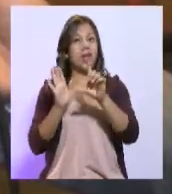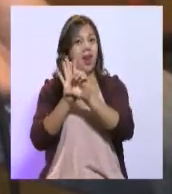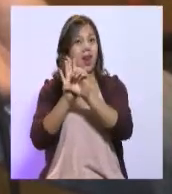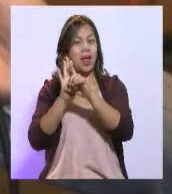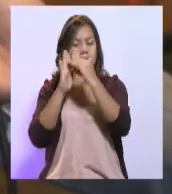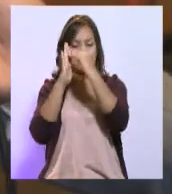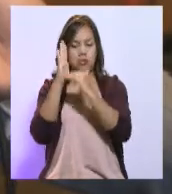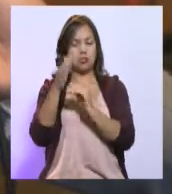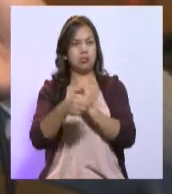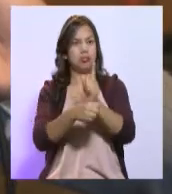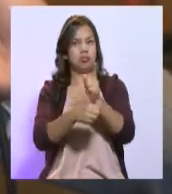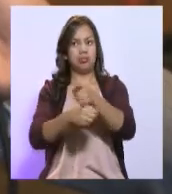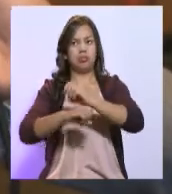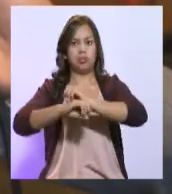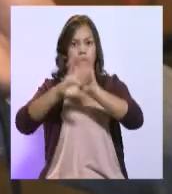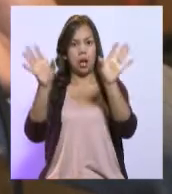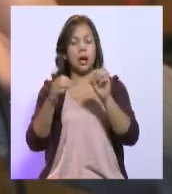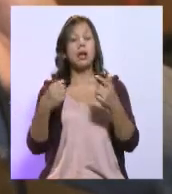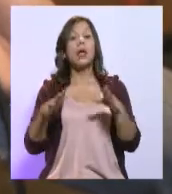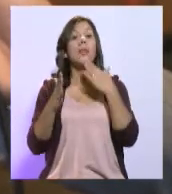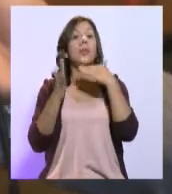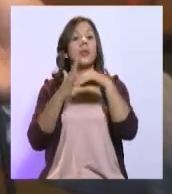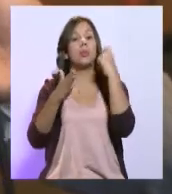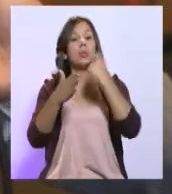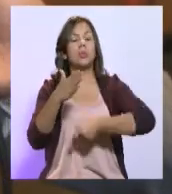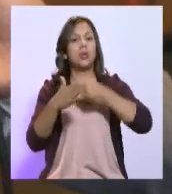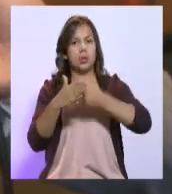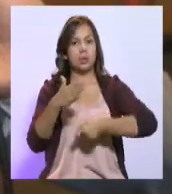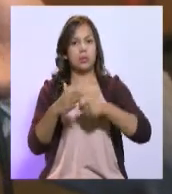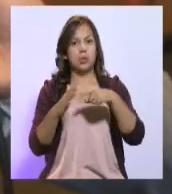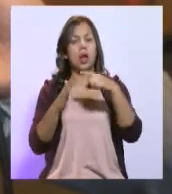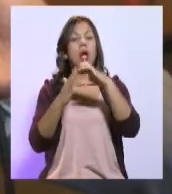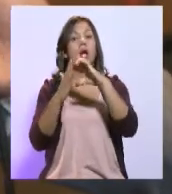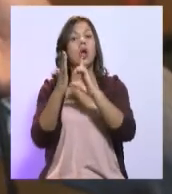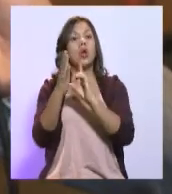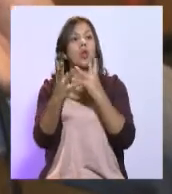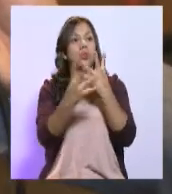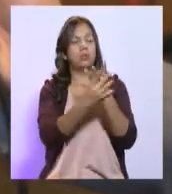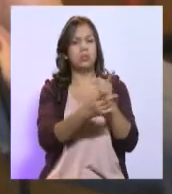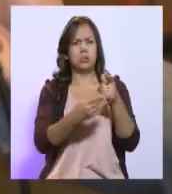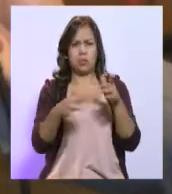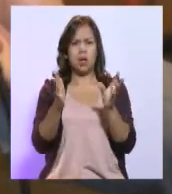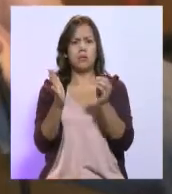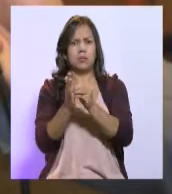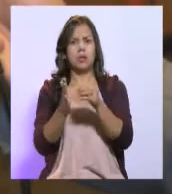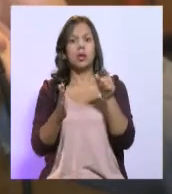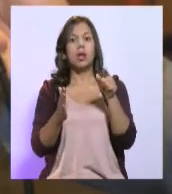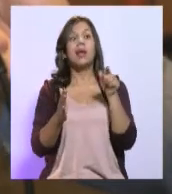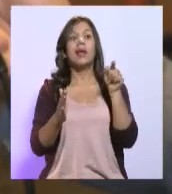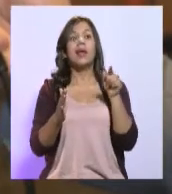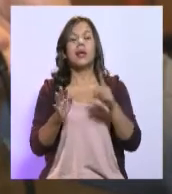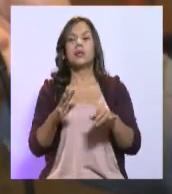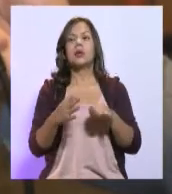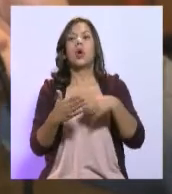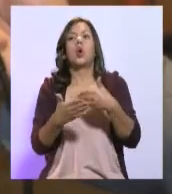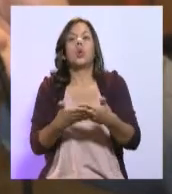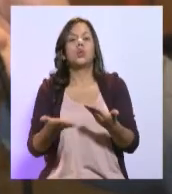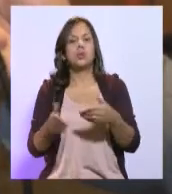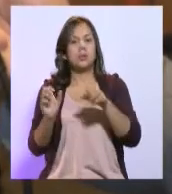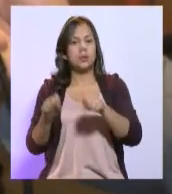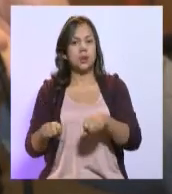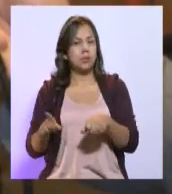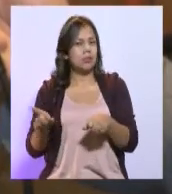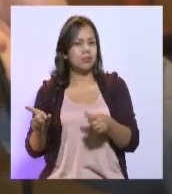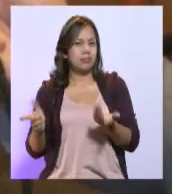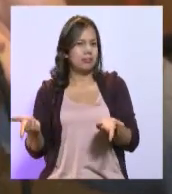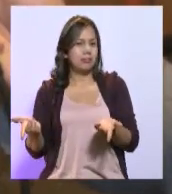existen tipificadas las contravenciones de tránsito en el COIB que están sirviendo como justificativo para este tipo de acciones. Por